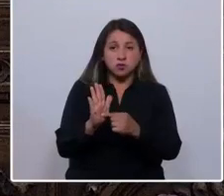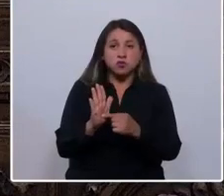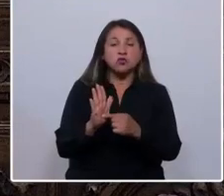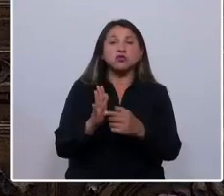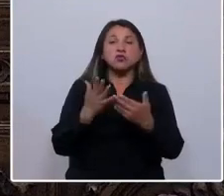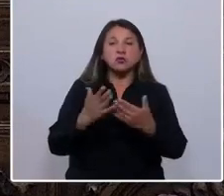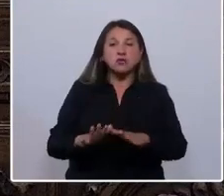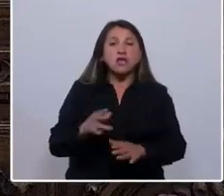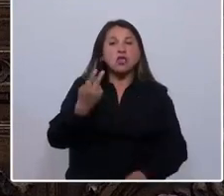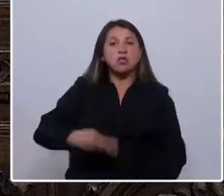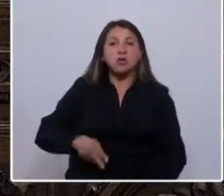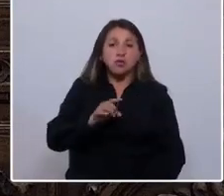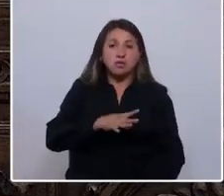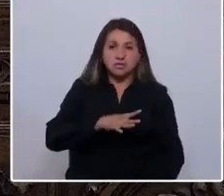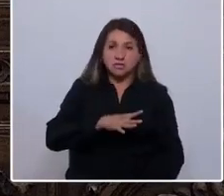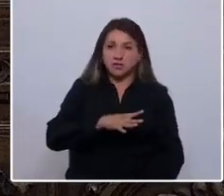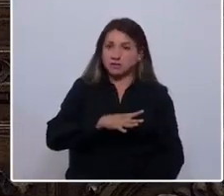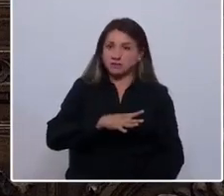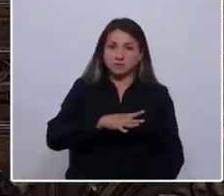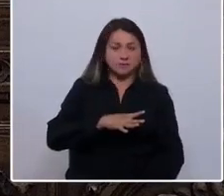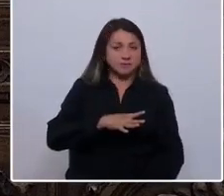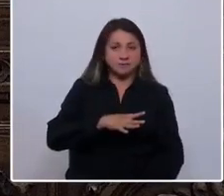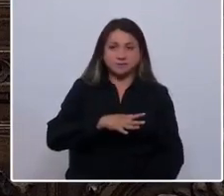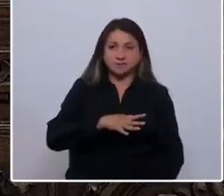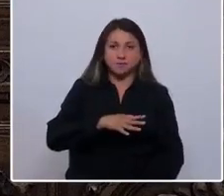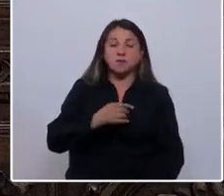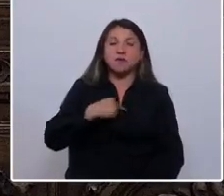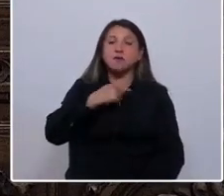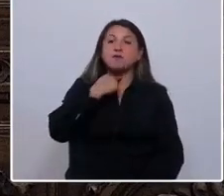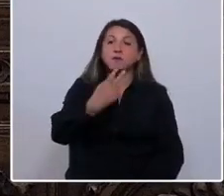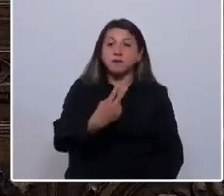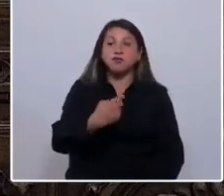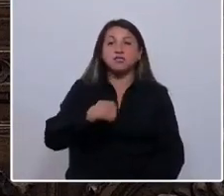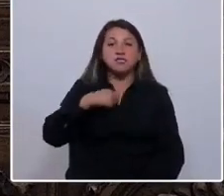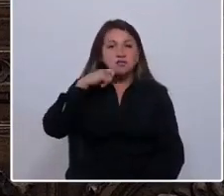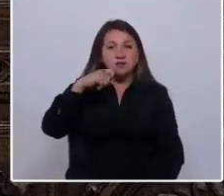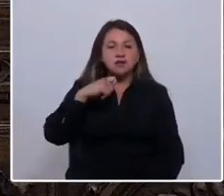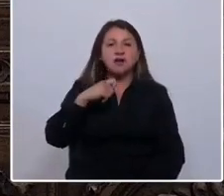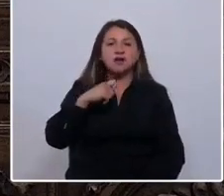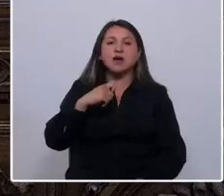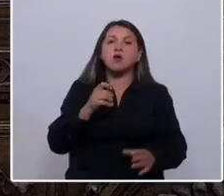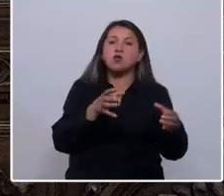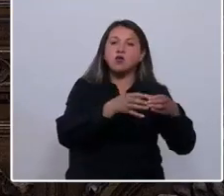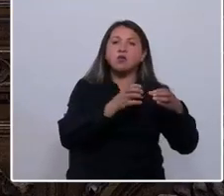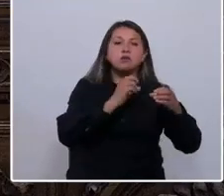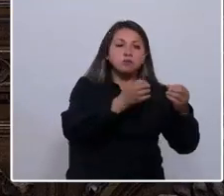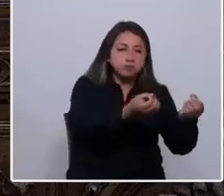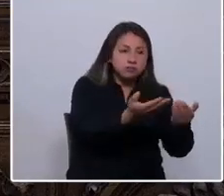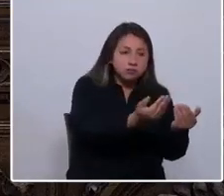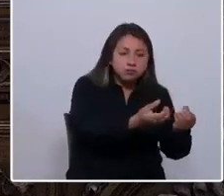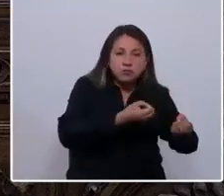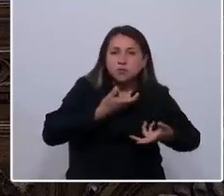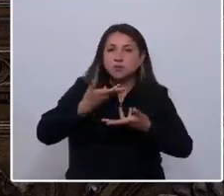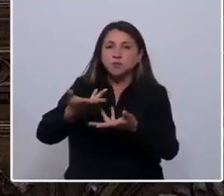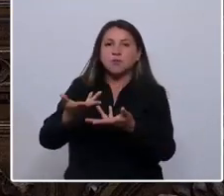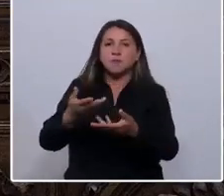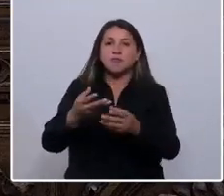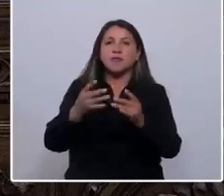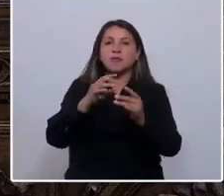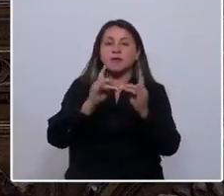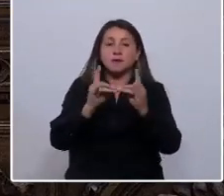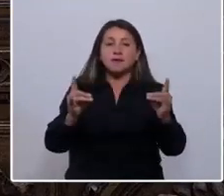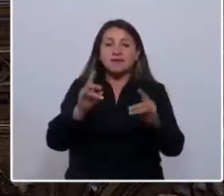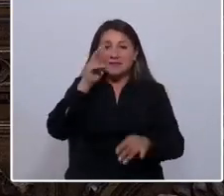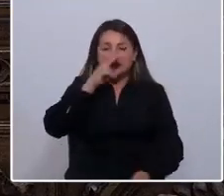serán los dueños de Chile. Mi voz es una voz colectiva que grita fuerte y claro, Patagonia sin